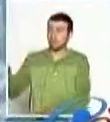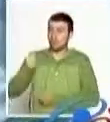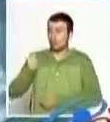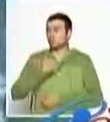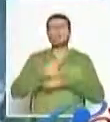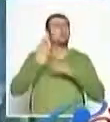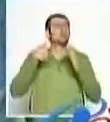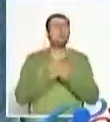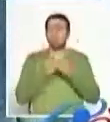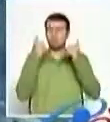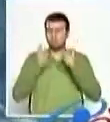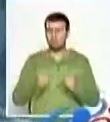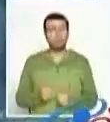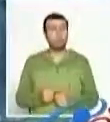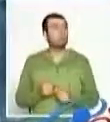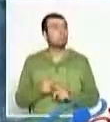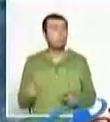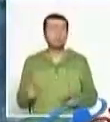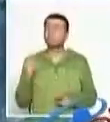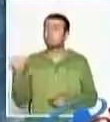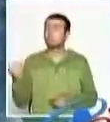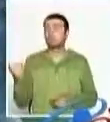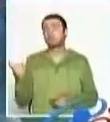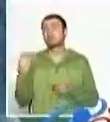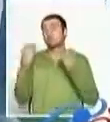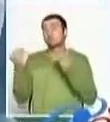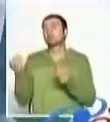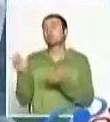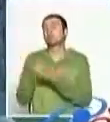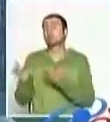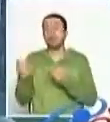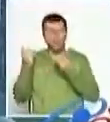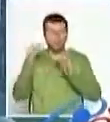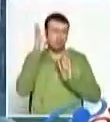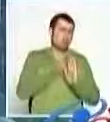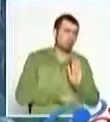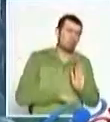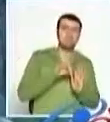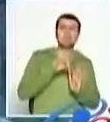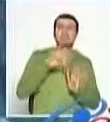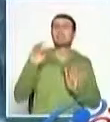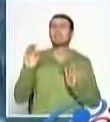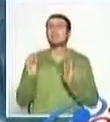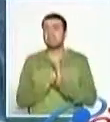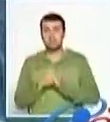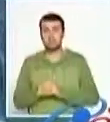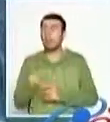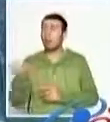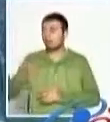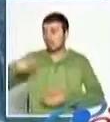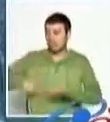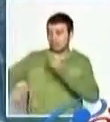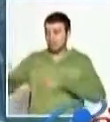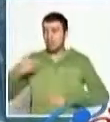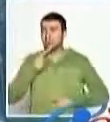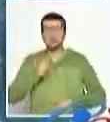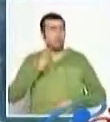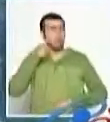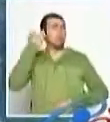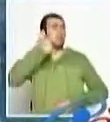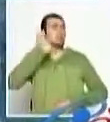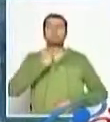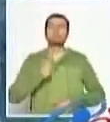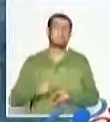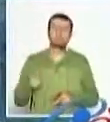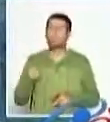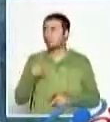factores de transferencia, pasó con muchos omegas, con melatoninas, con glucosaminas y les ofrecen eso como la panacea. No podemos caer en